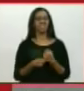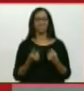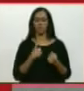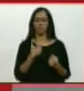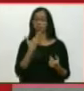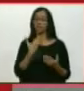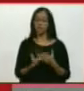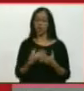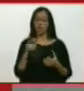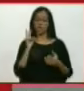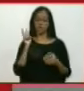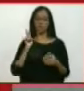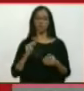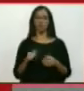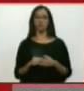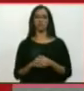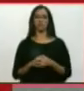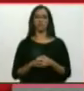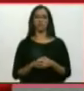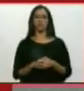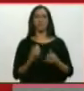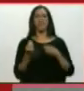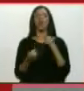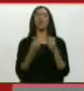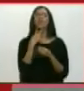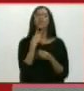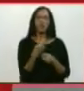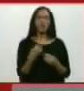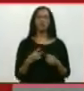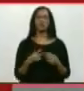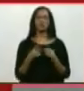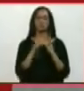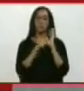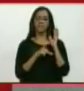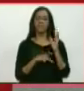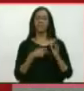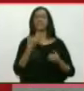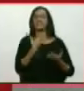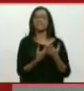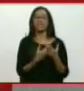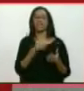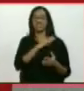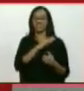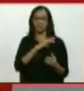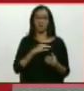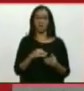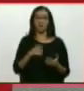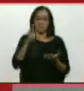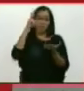como venezolano, me hago voz desde este programa, exijo que si ese señor